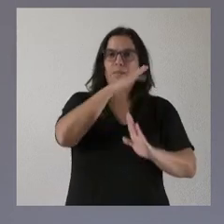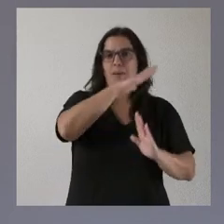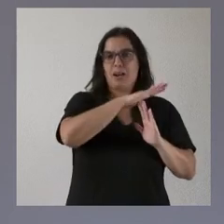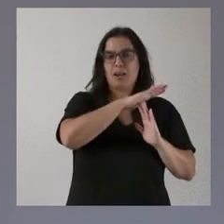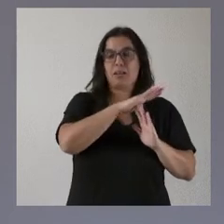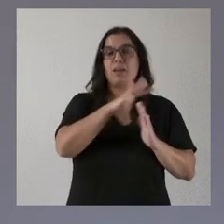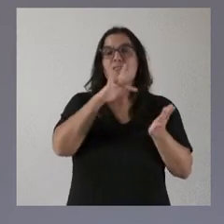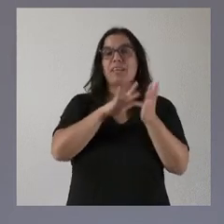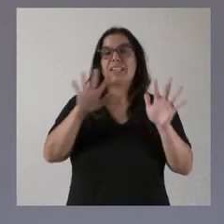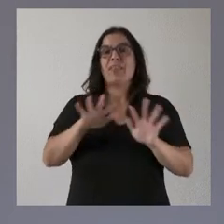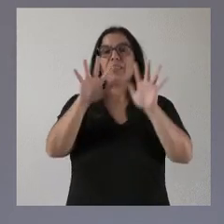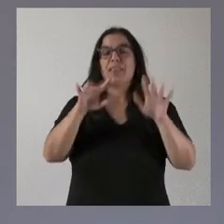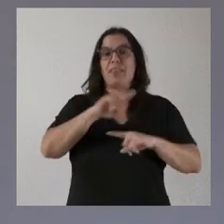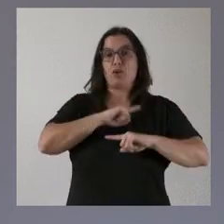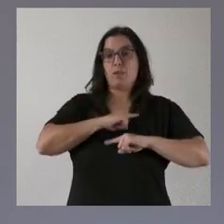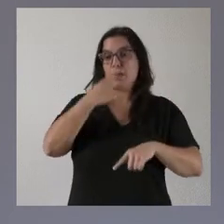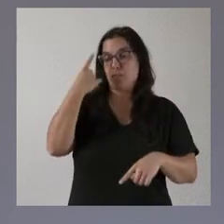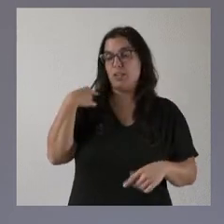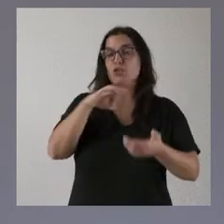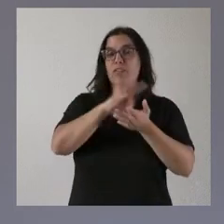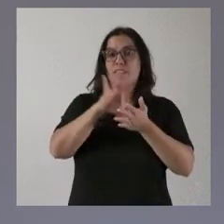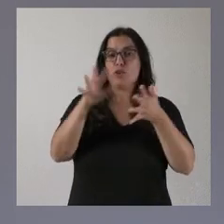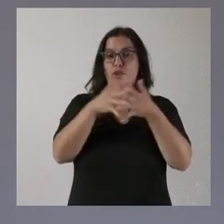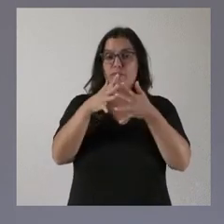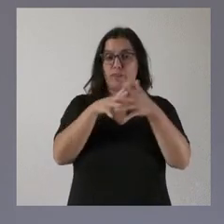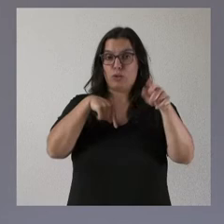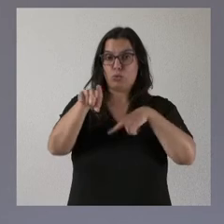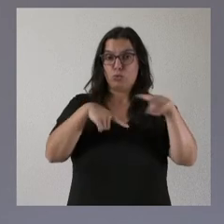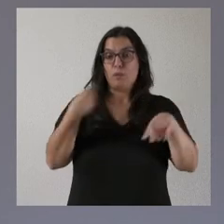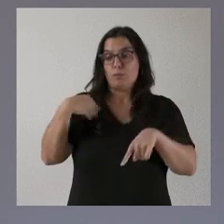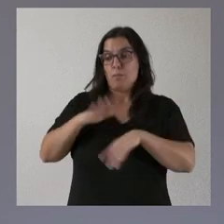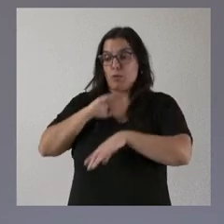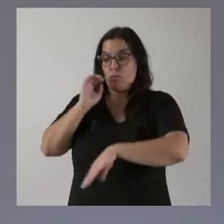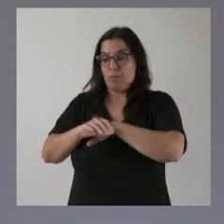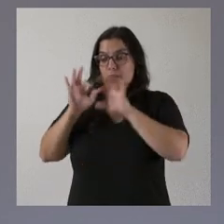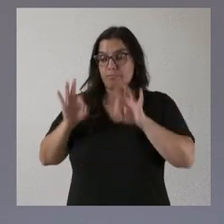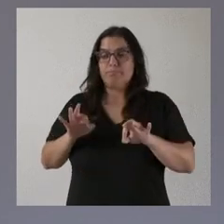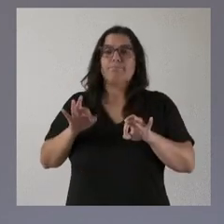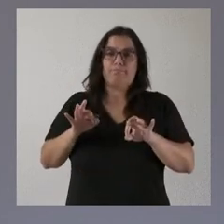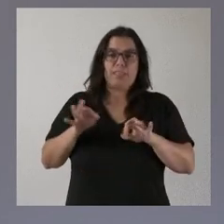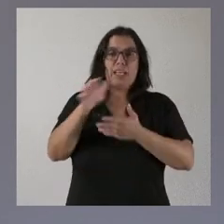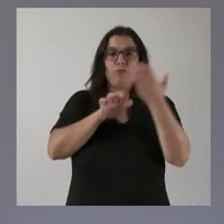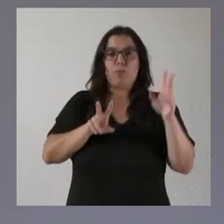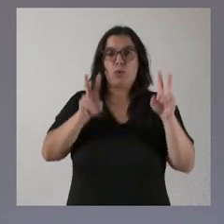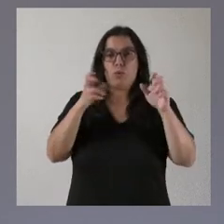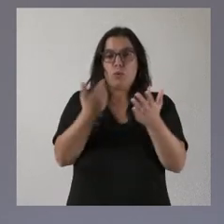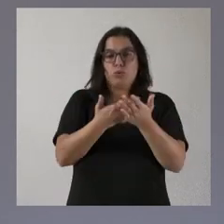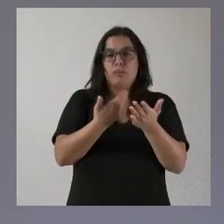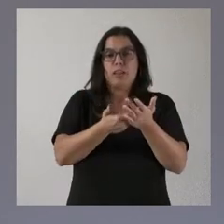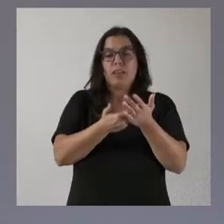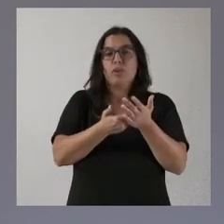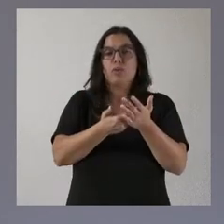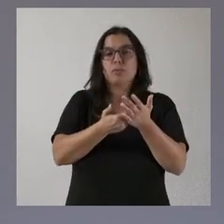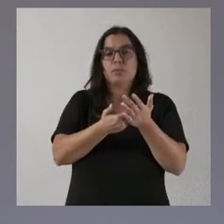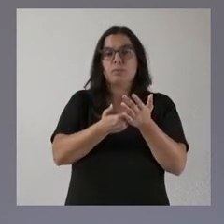10 de noviembre del 21 el servicio de infraestructuras en cumplimiento de la resolución emite un nuevo informe de justificación referido